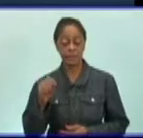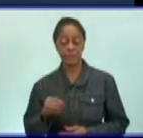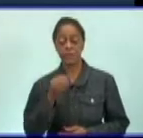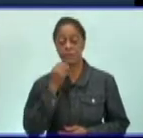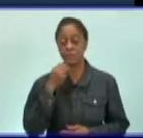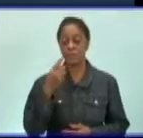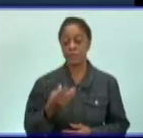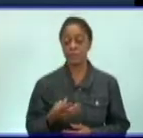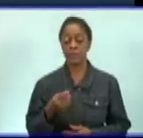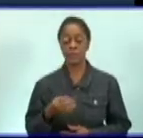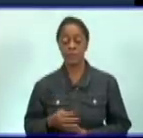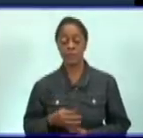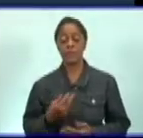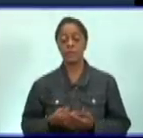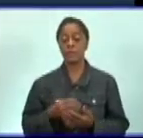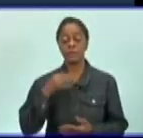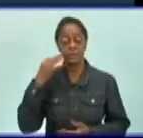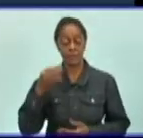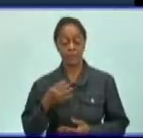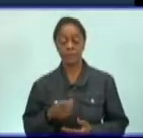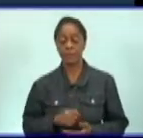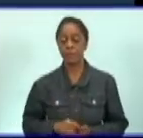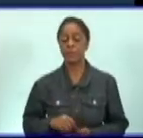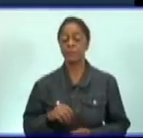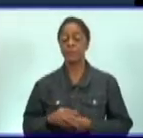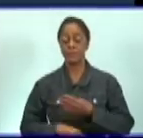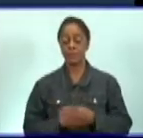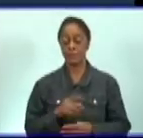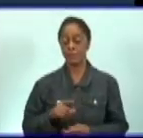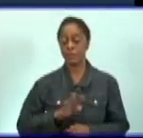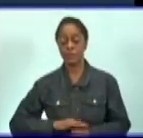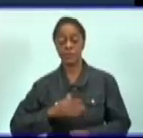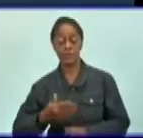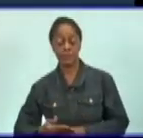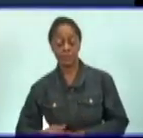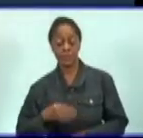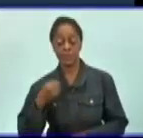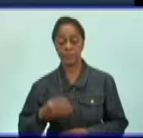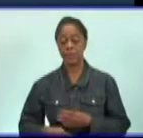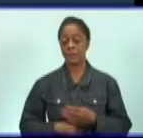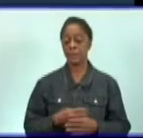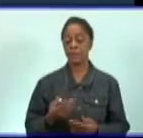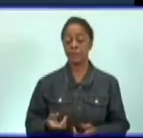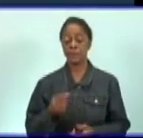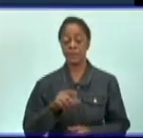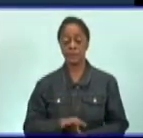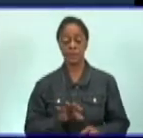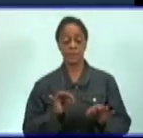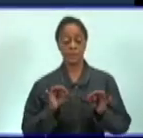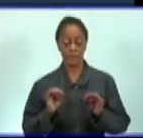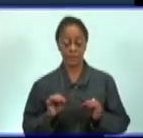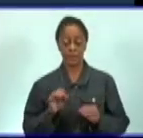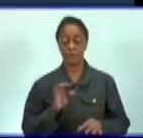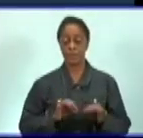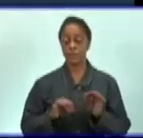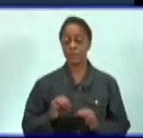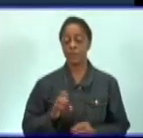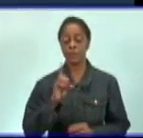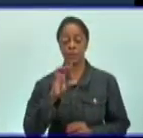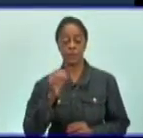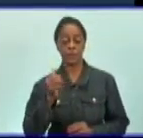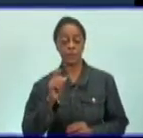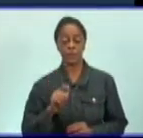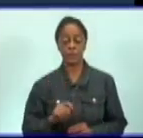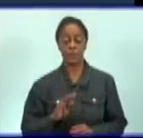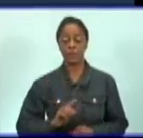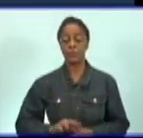de interpretar el problema, entonces, después de interpretar el problema, extraeremos los datos